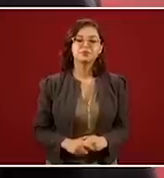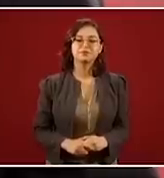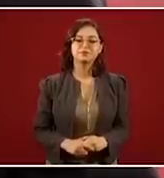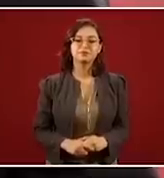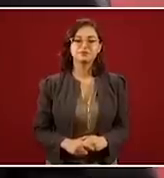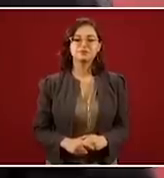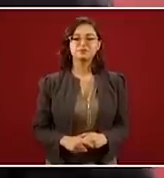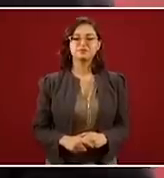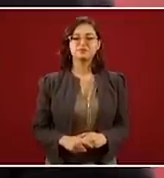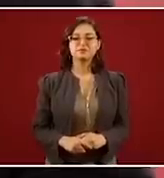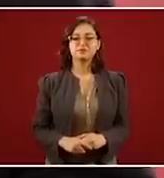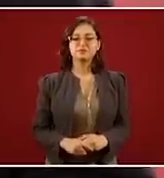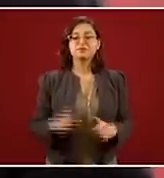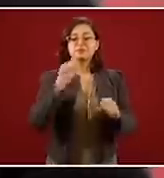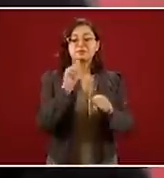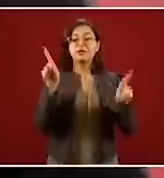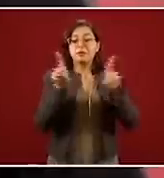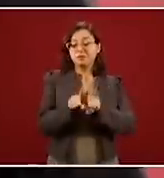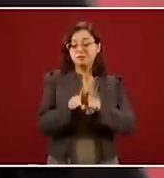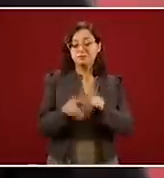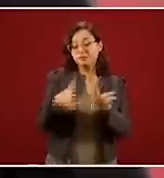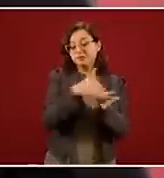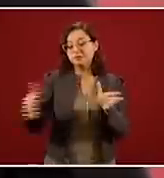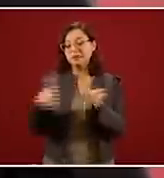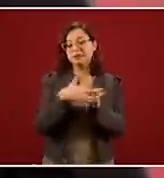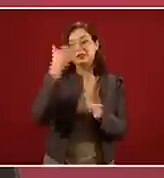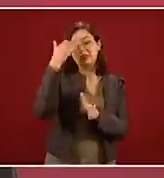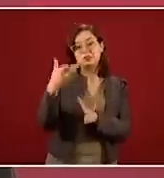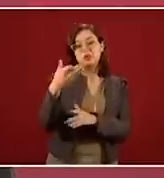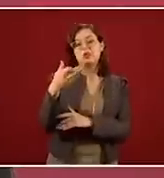¿sí?, la Procuraduría